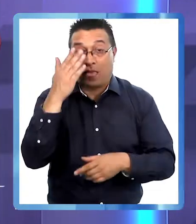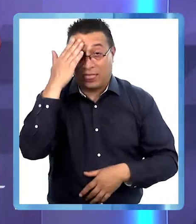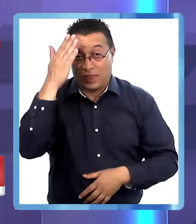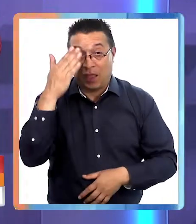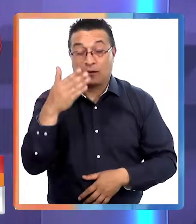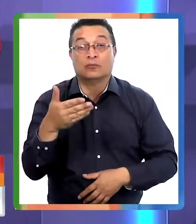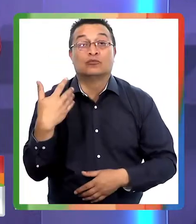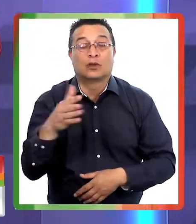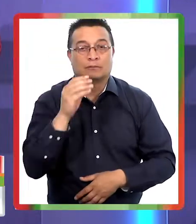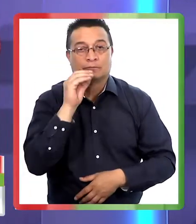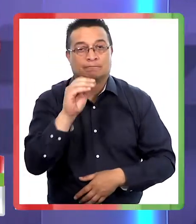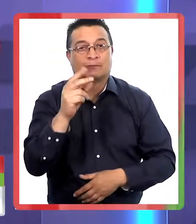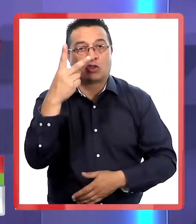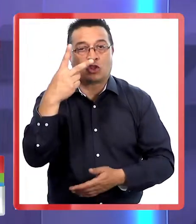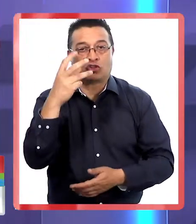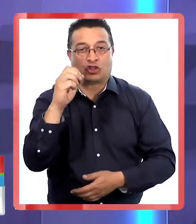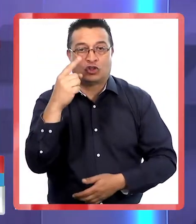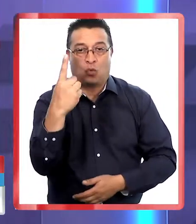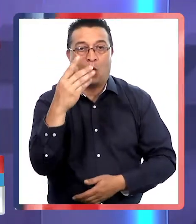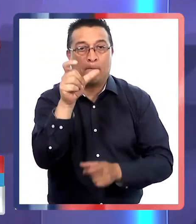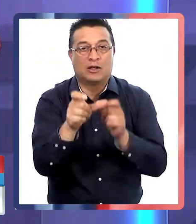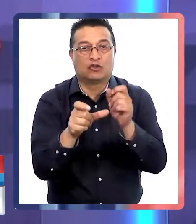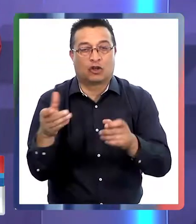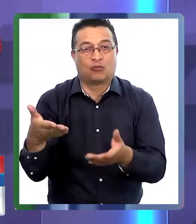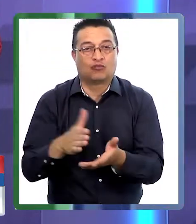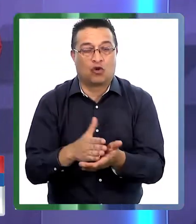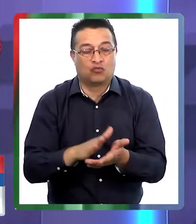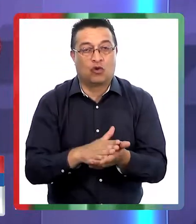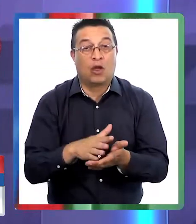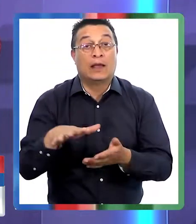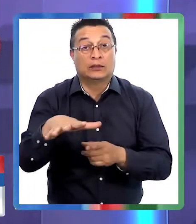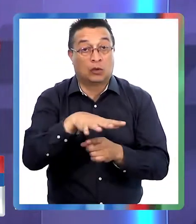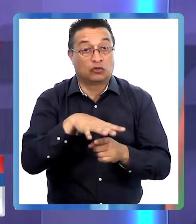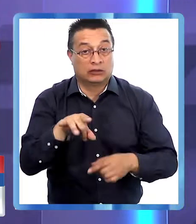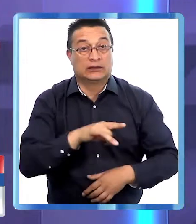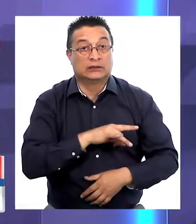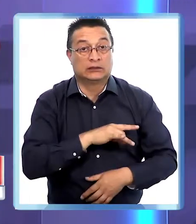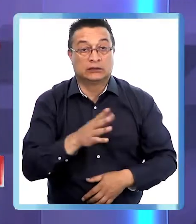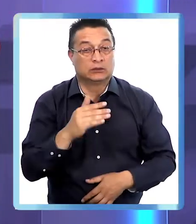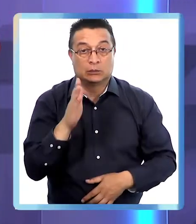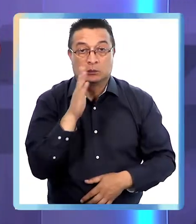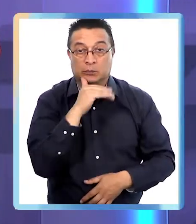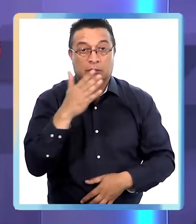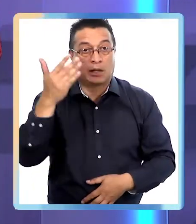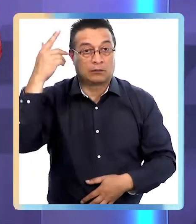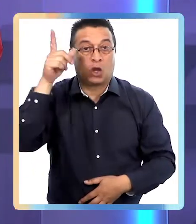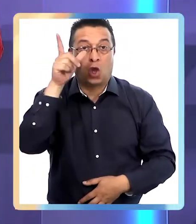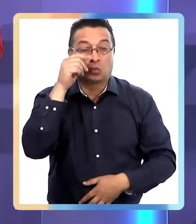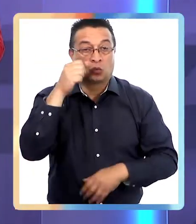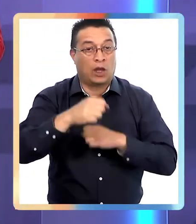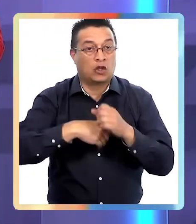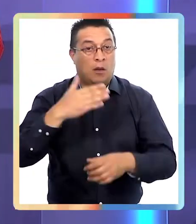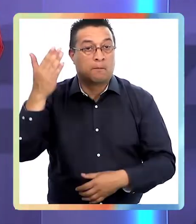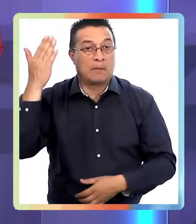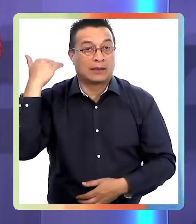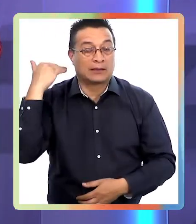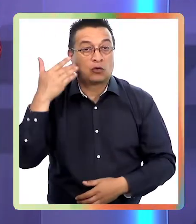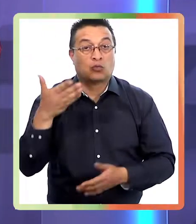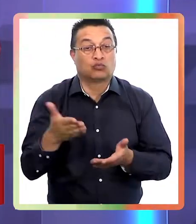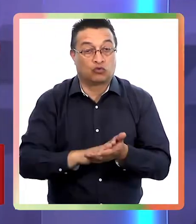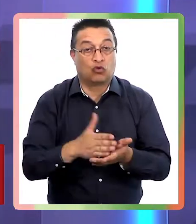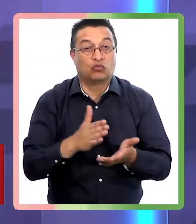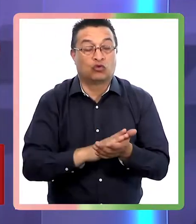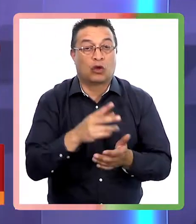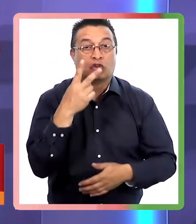reportaron 201 personas fallecidas. Una situación que nuestro país no enfrentaba desde octubre del año pasado, cuando